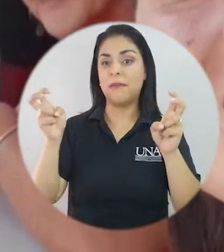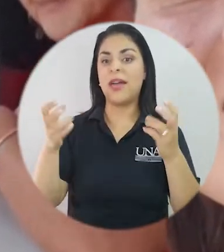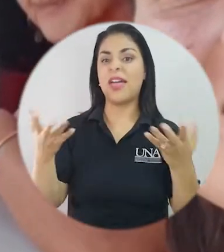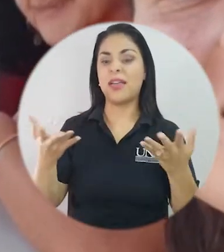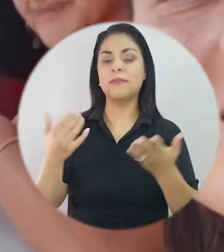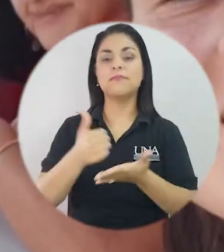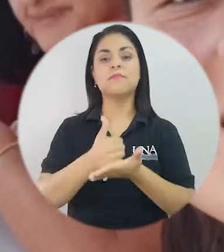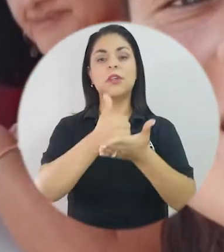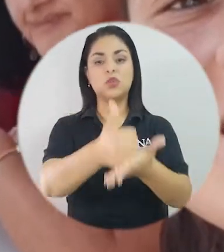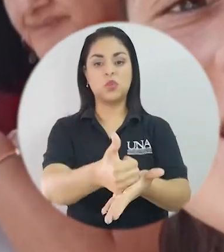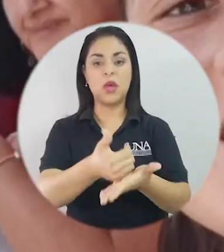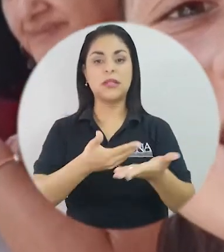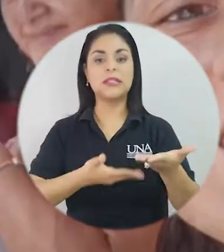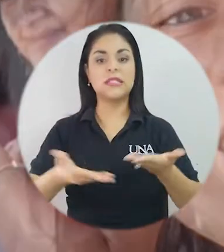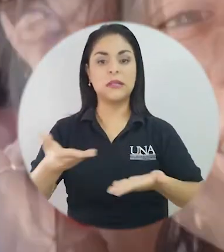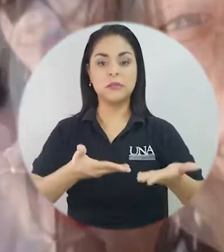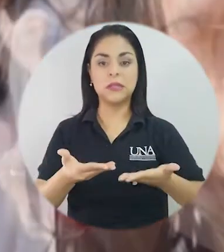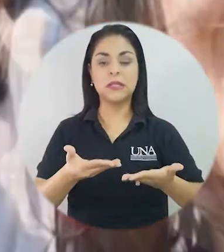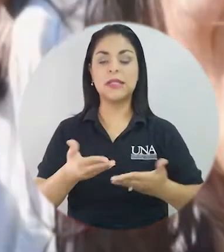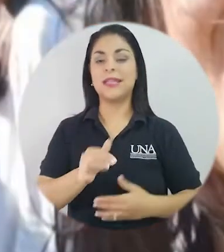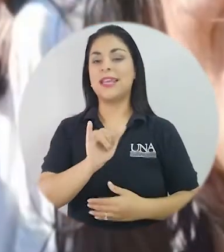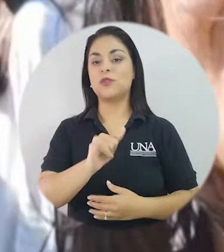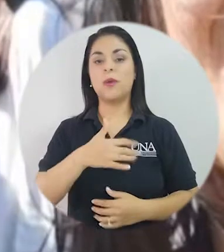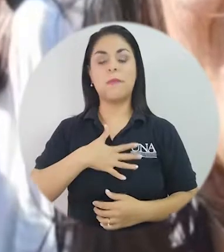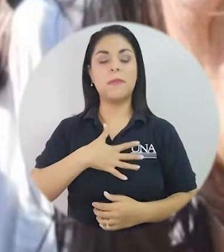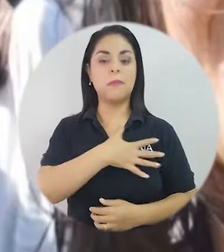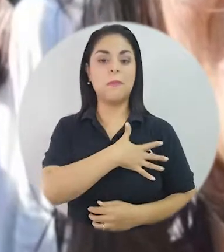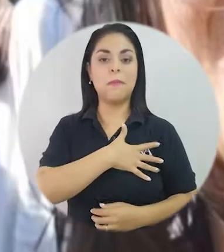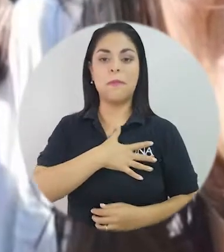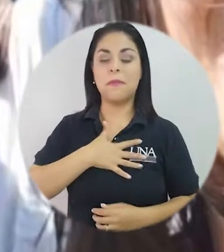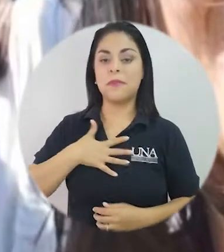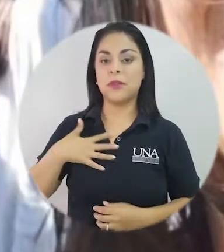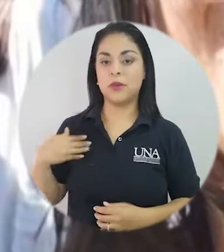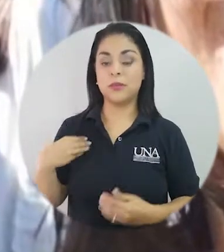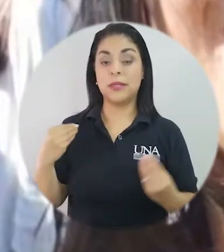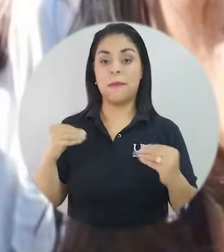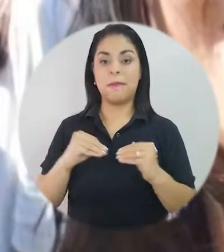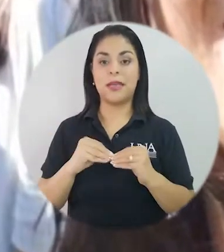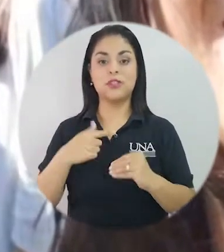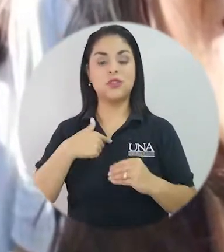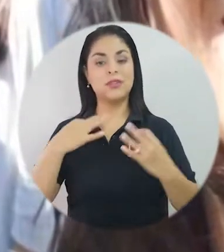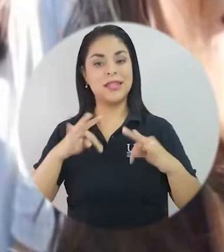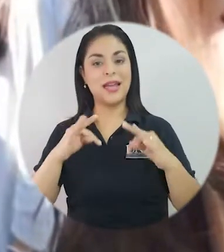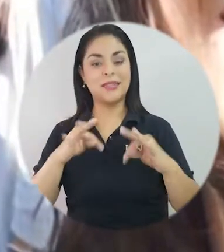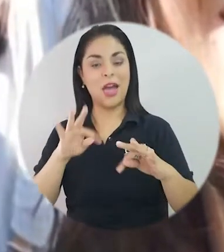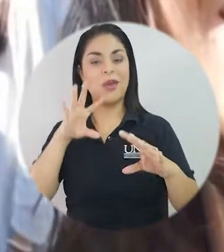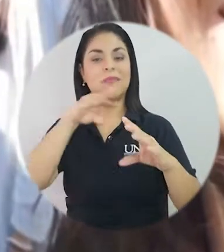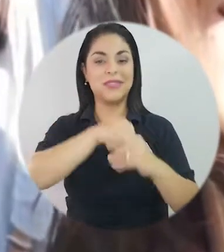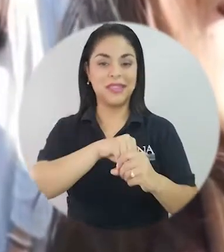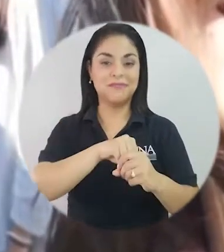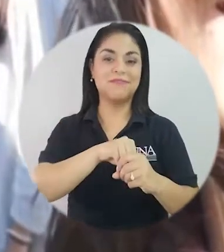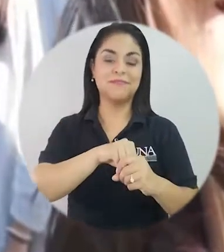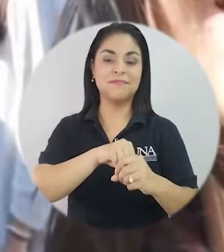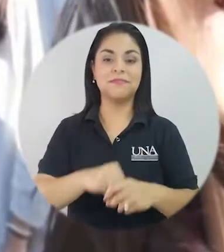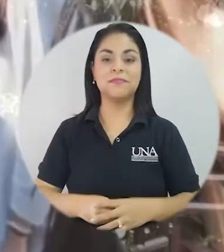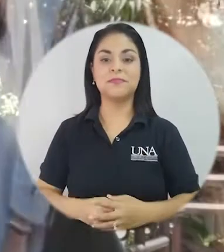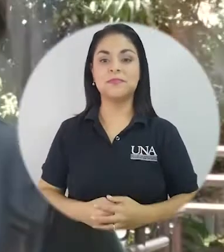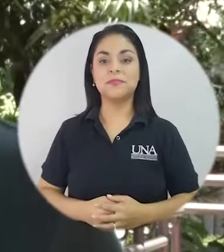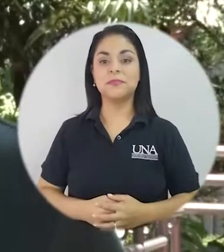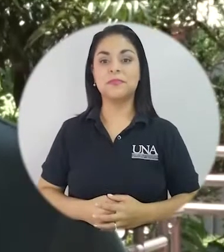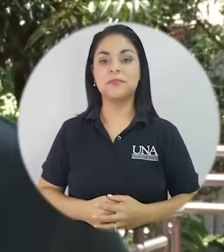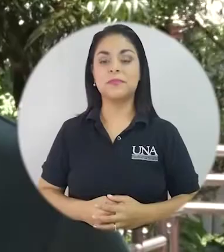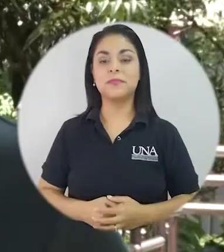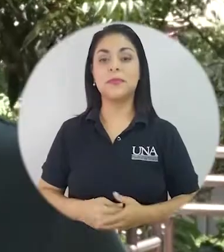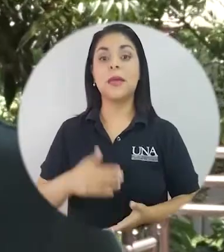de ayudar, de servir, es lo que más me ha gustado y es en lo que más me he tratado de meter, por decirlo así.